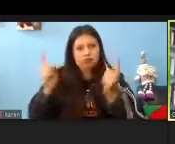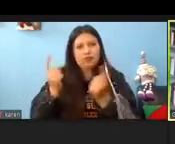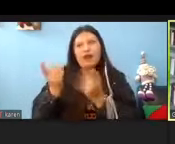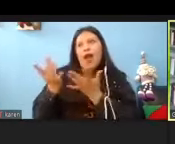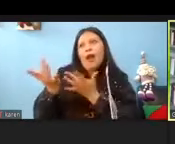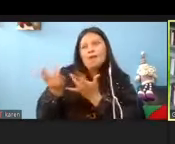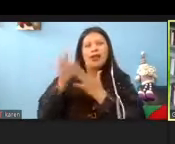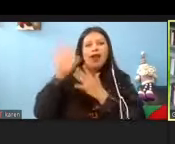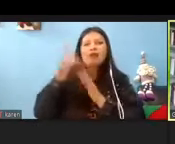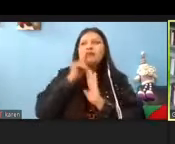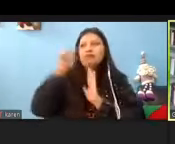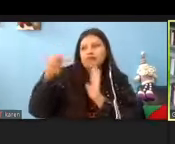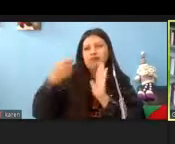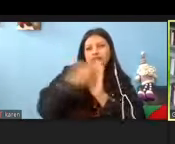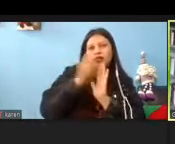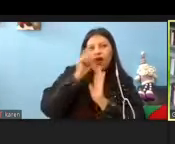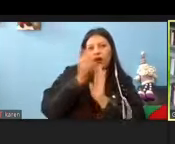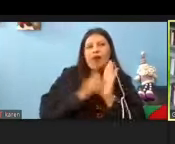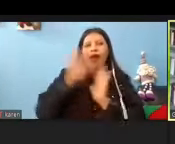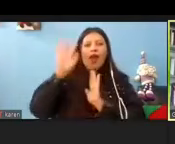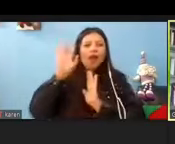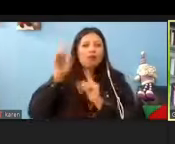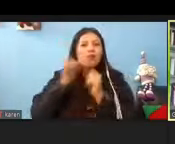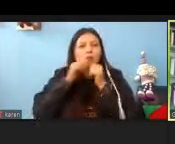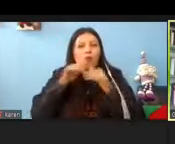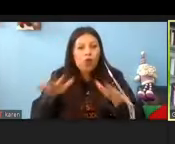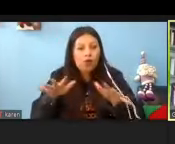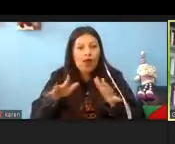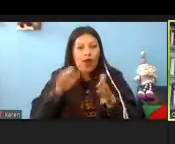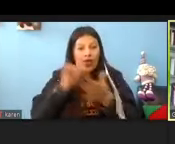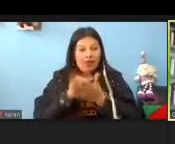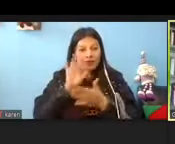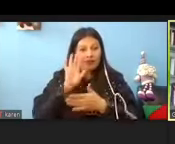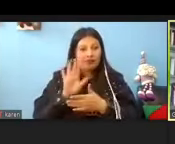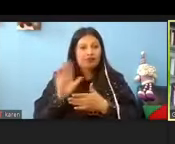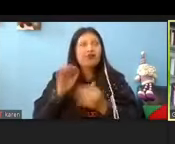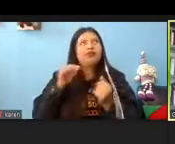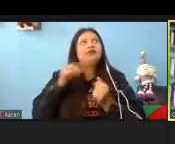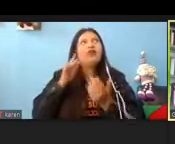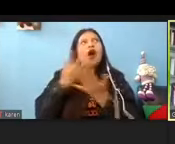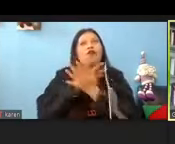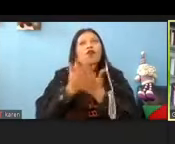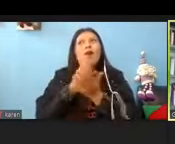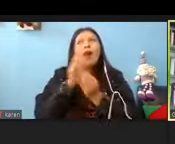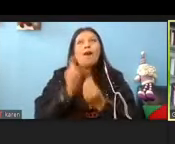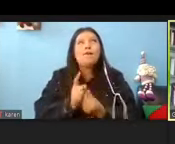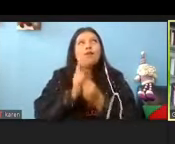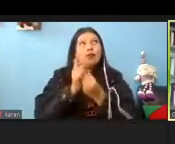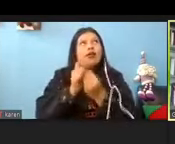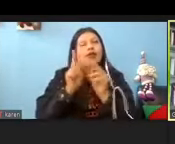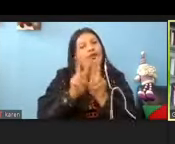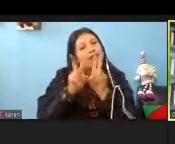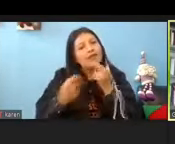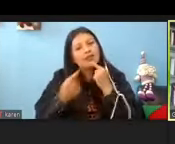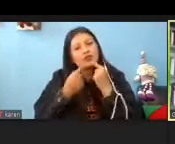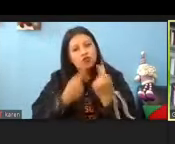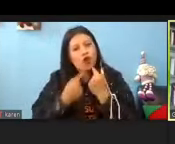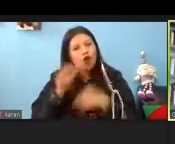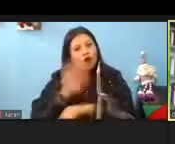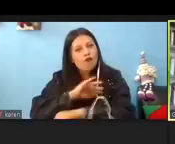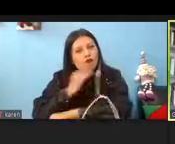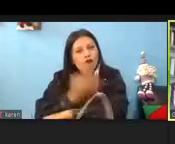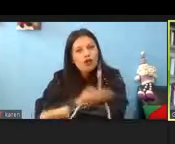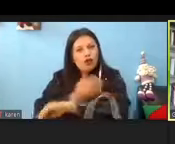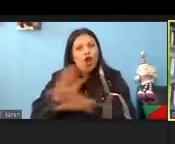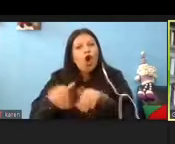pública. Y en ese sentido, entonces, el carácter político de la memoria, un tema de discusión fuerte, cómo la memoria